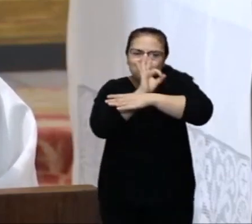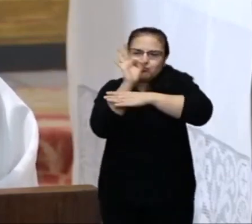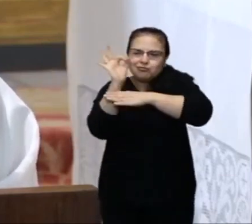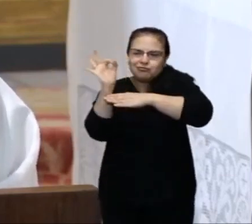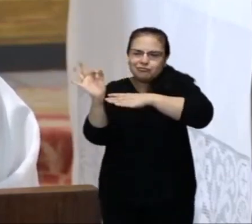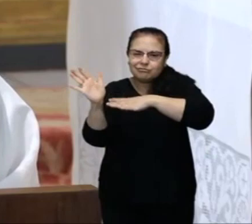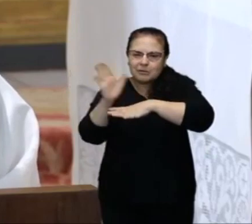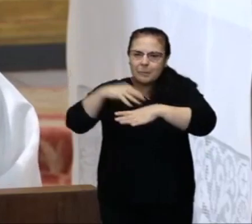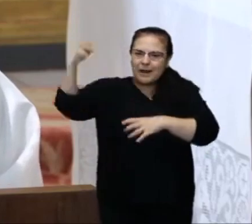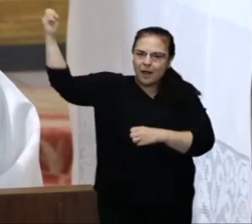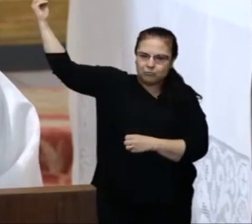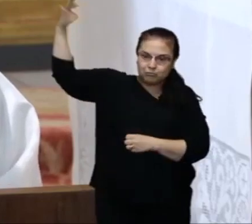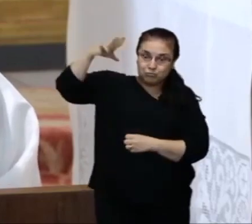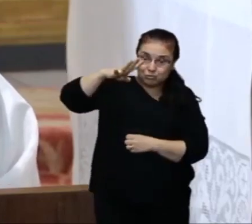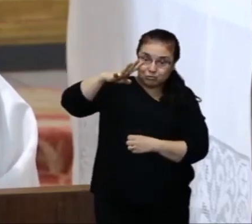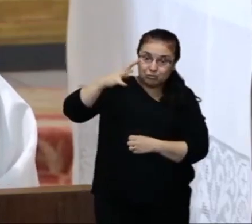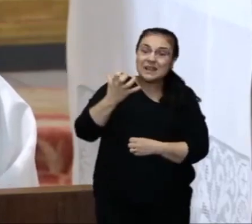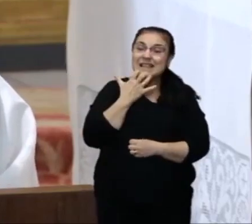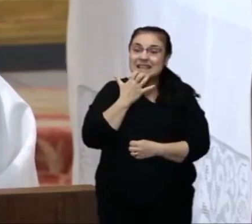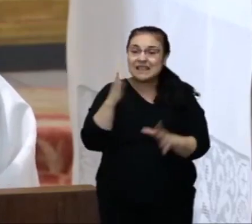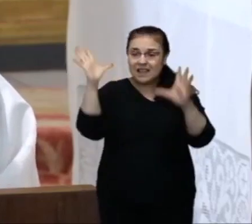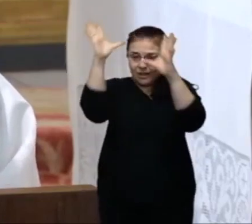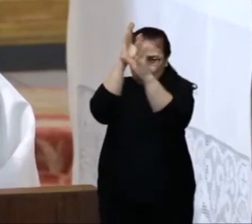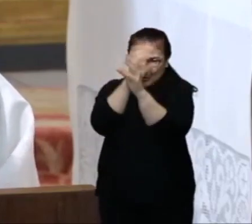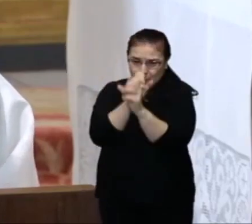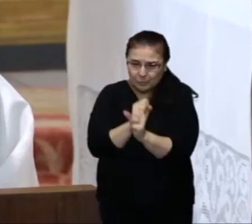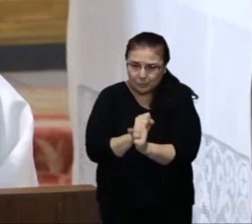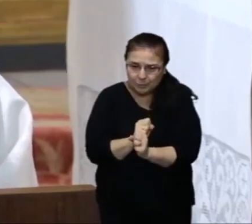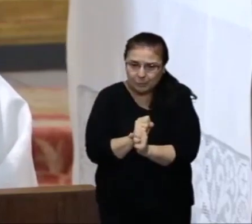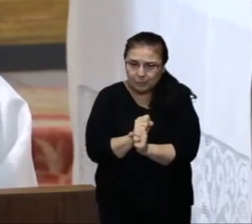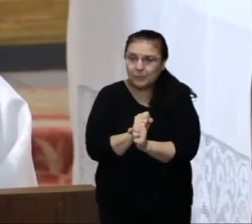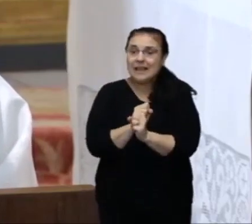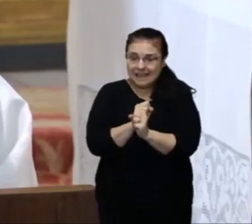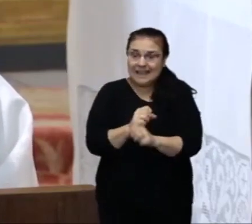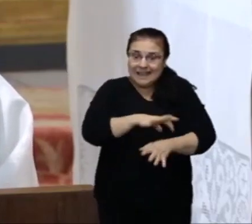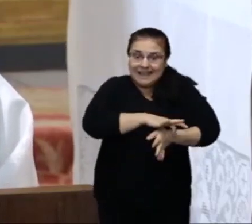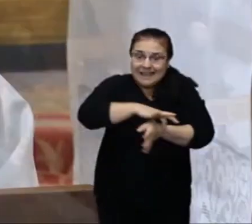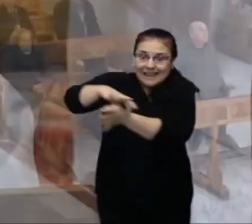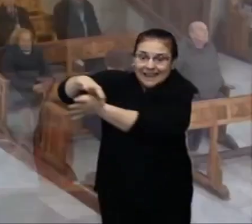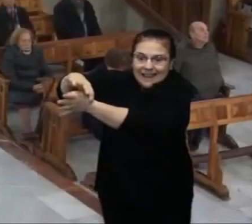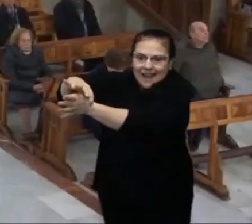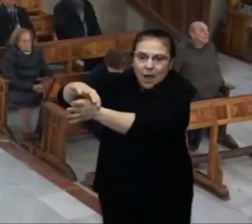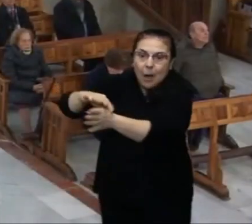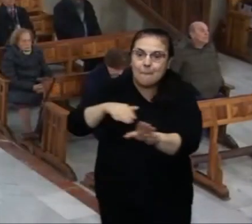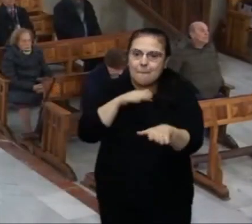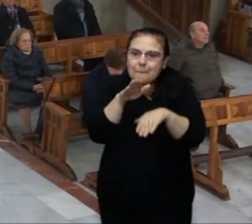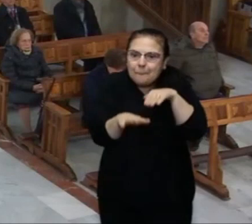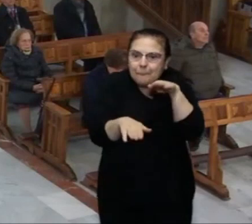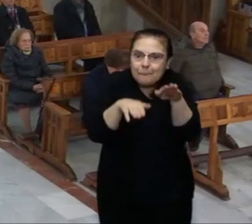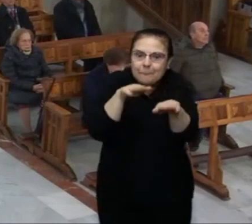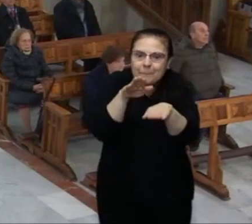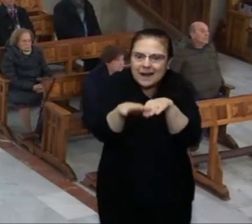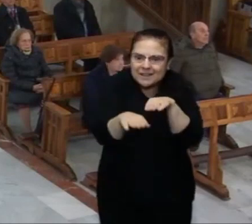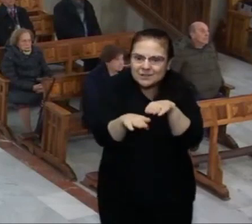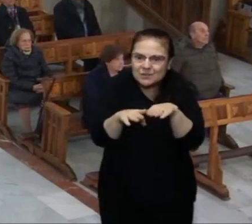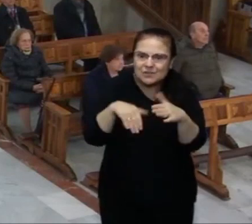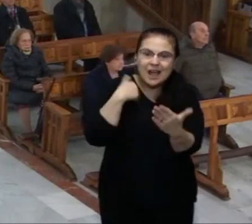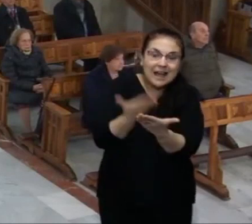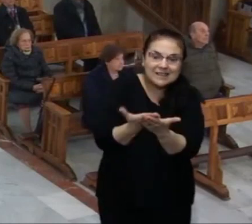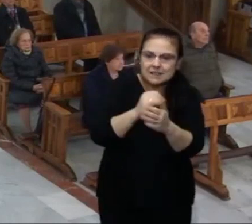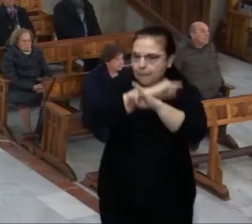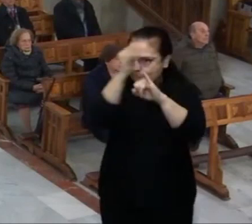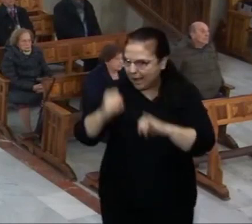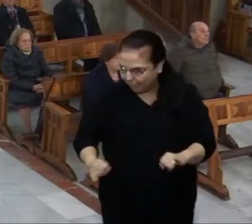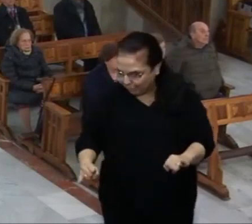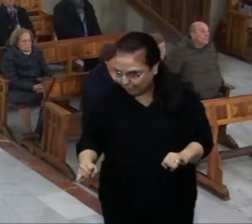viven en tinieblas y en sombras de muerte y para guiar nuestros pasos por el camino de la paz. Eso tiene mucha enjundia, pero no me voy a detener porque sería